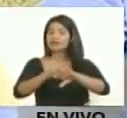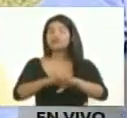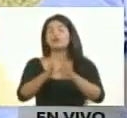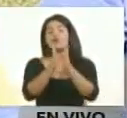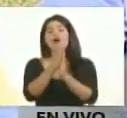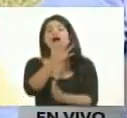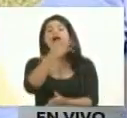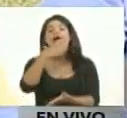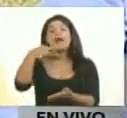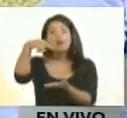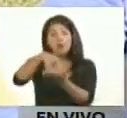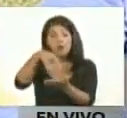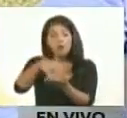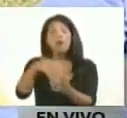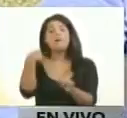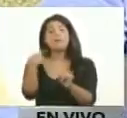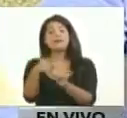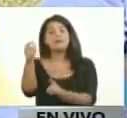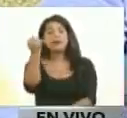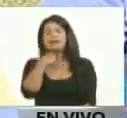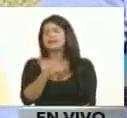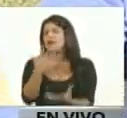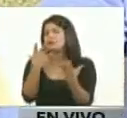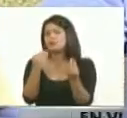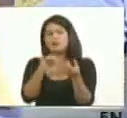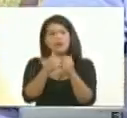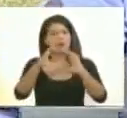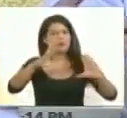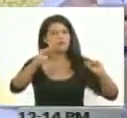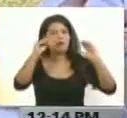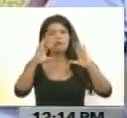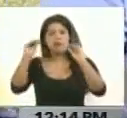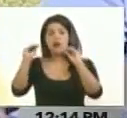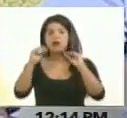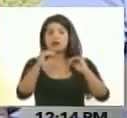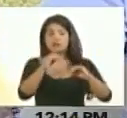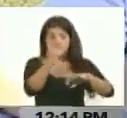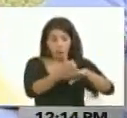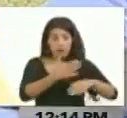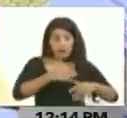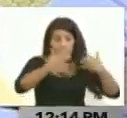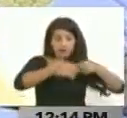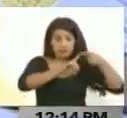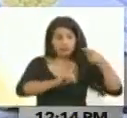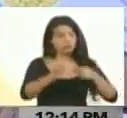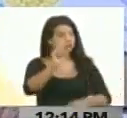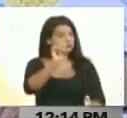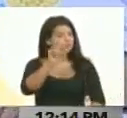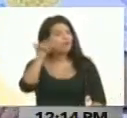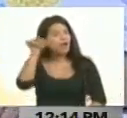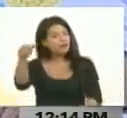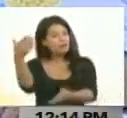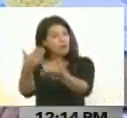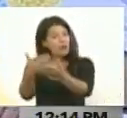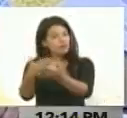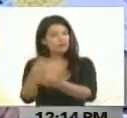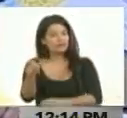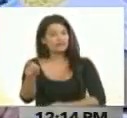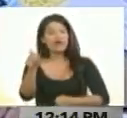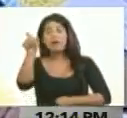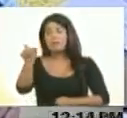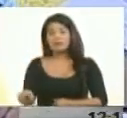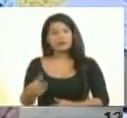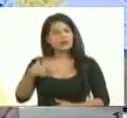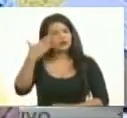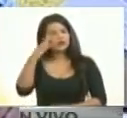son atribuidos a un mal servicio. Y lo estoy diciendo con toda responsabilidad. Tenemos aquí las pruebas. Esta persona no está identificada, que es lo